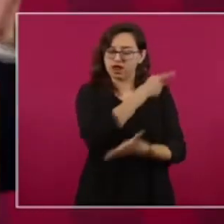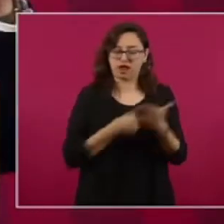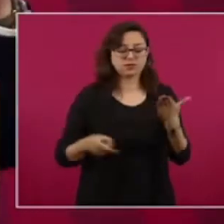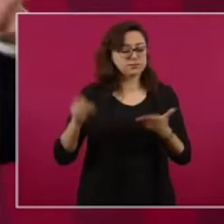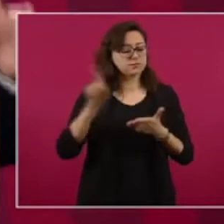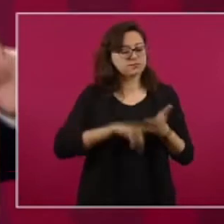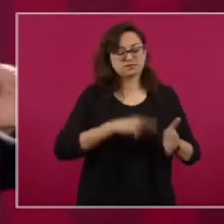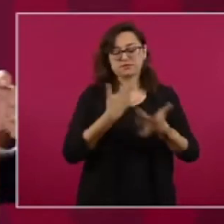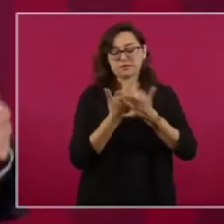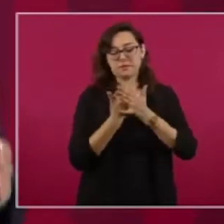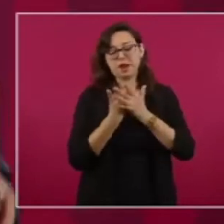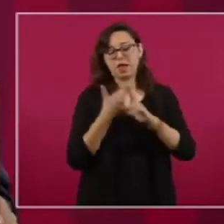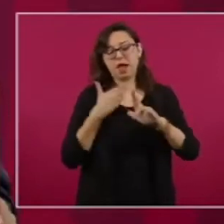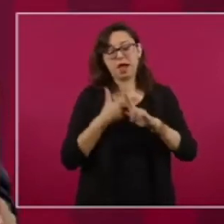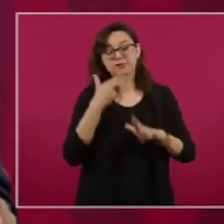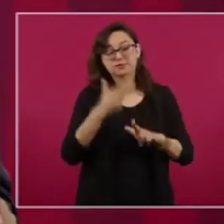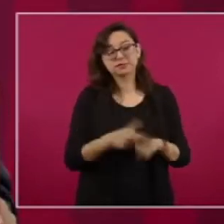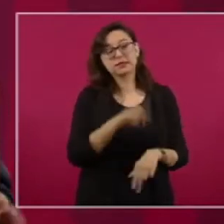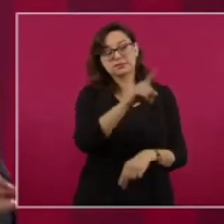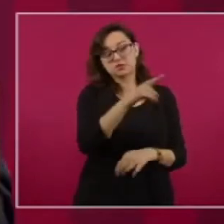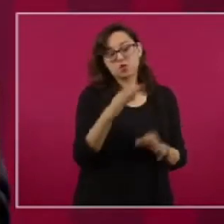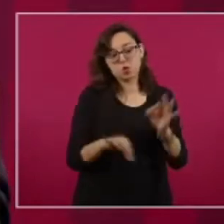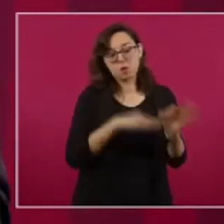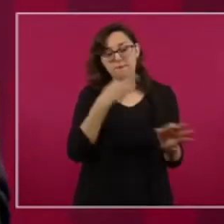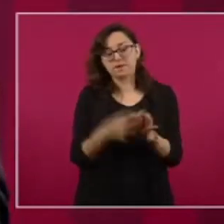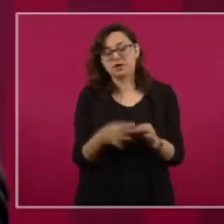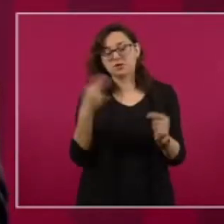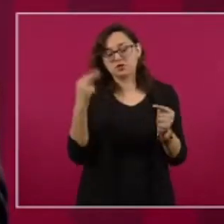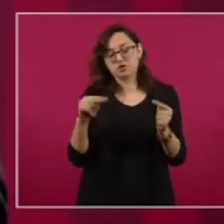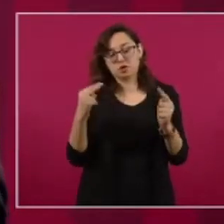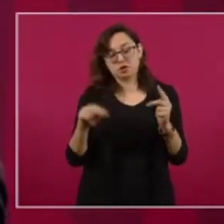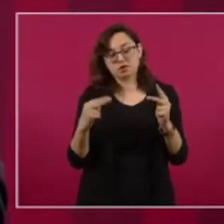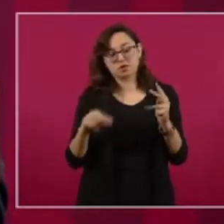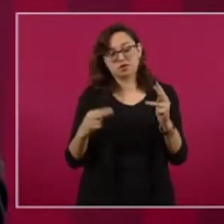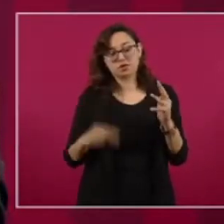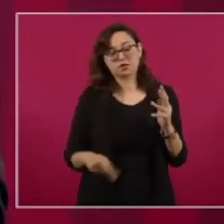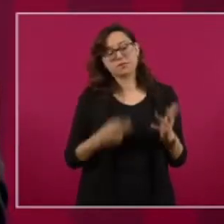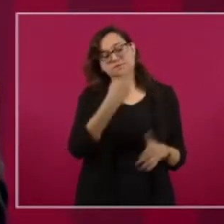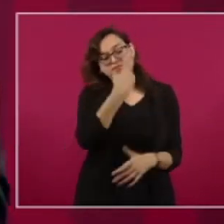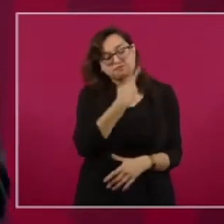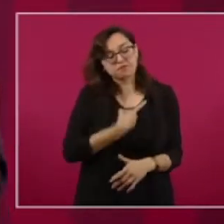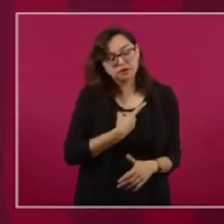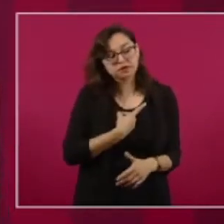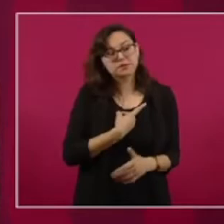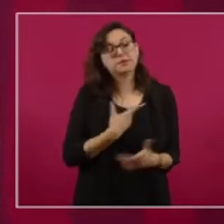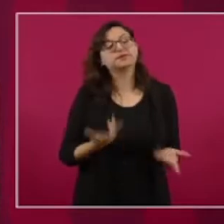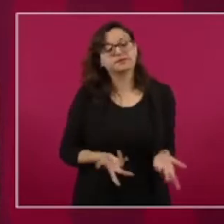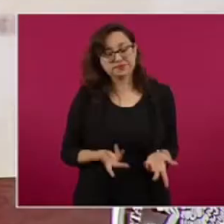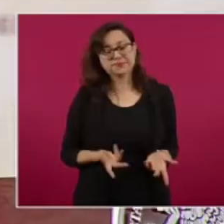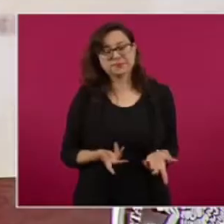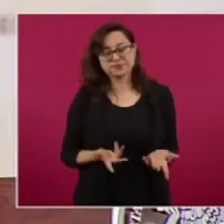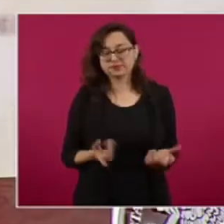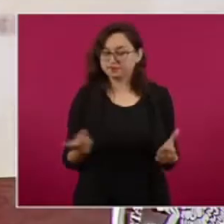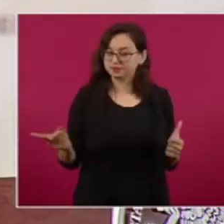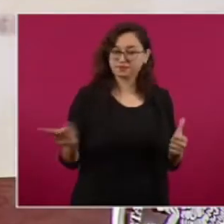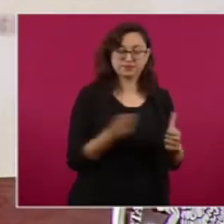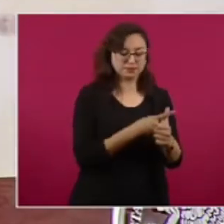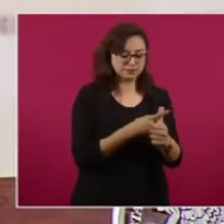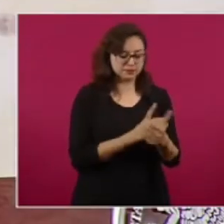no se cumpliera con la petición que estábamos